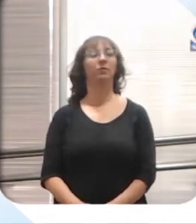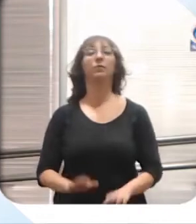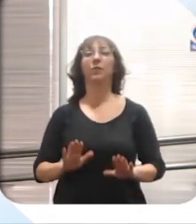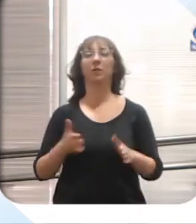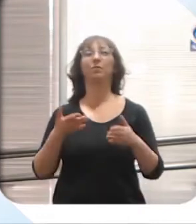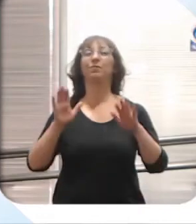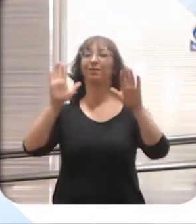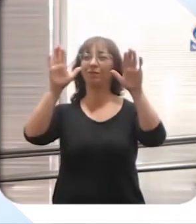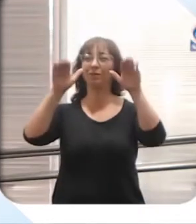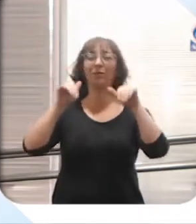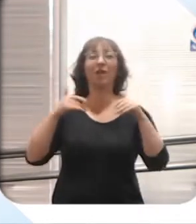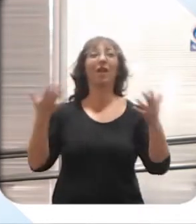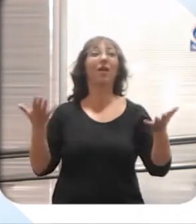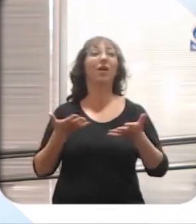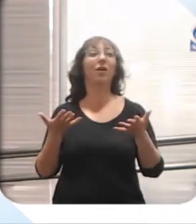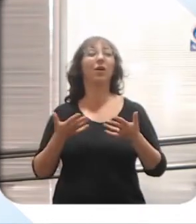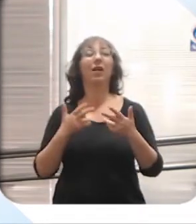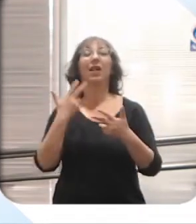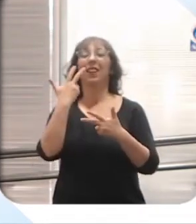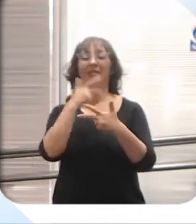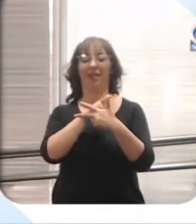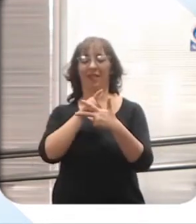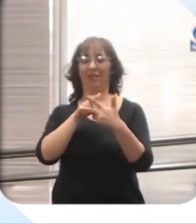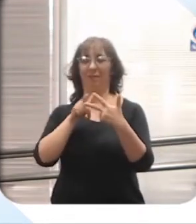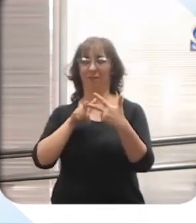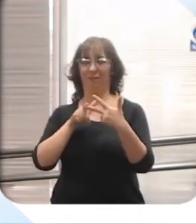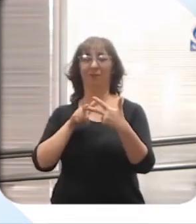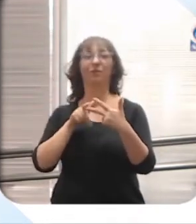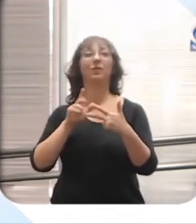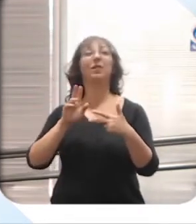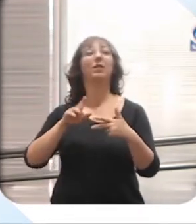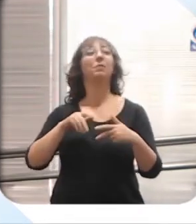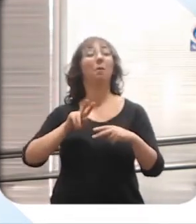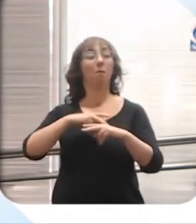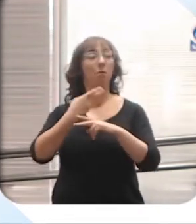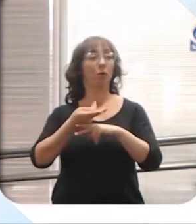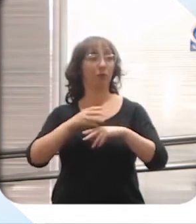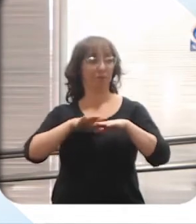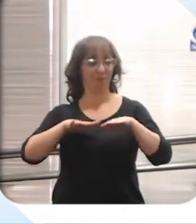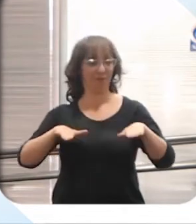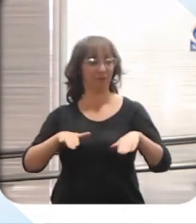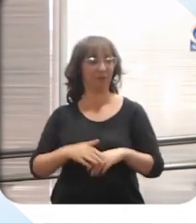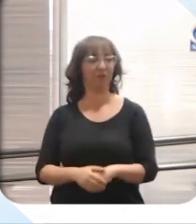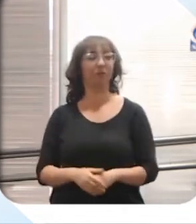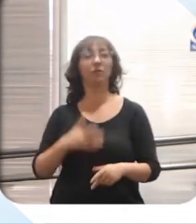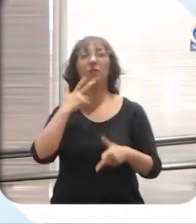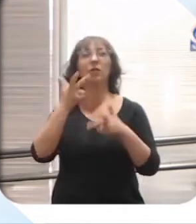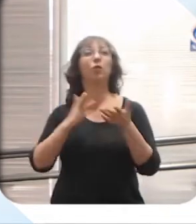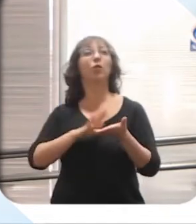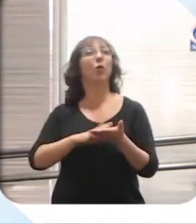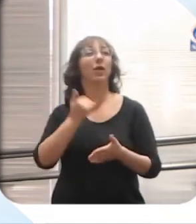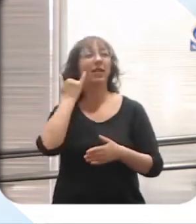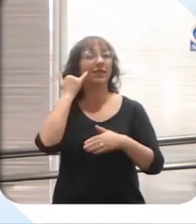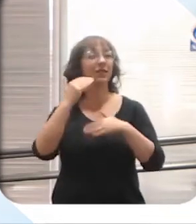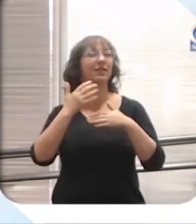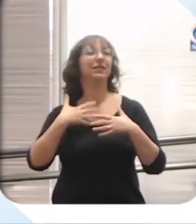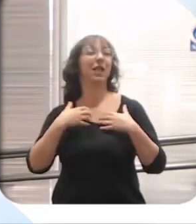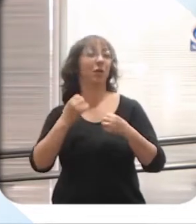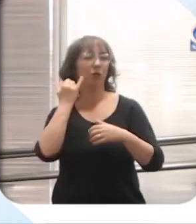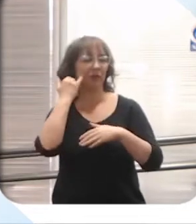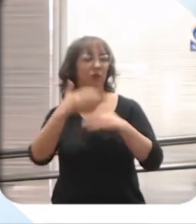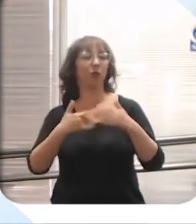Vamos a convocar ahora a las 3 participantes de la próxima mesa que hablarán sobre salud sexual